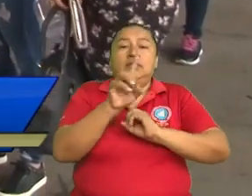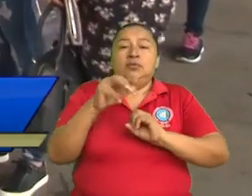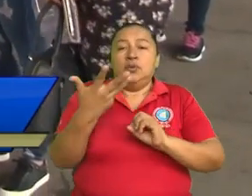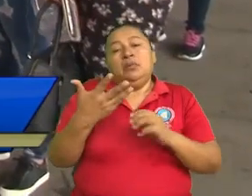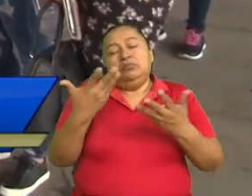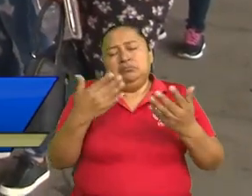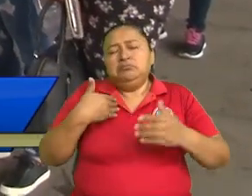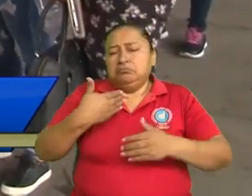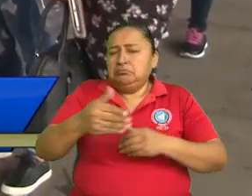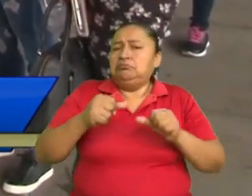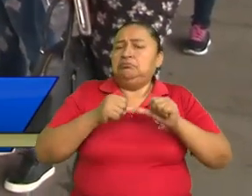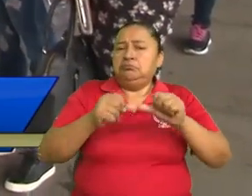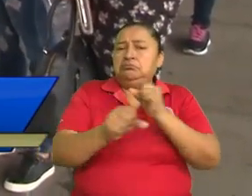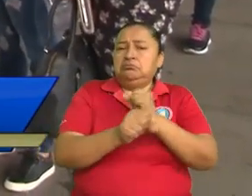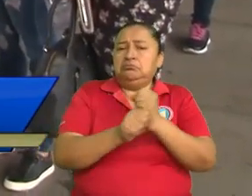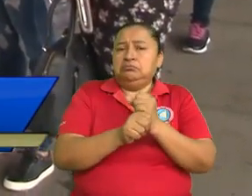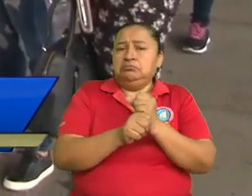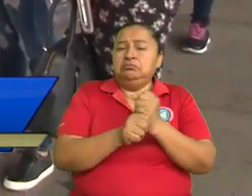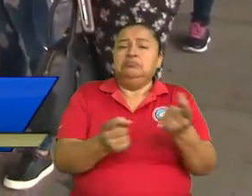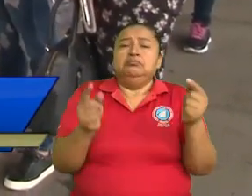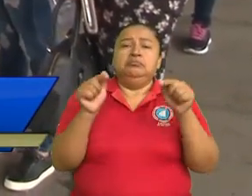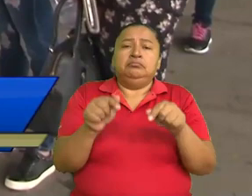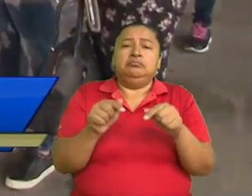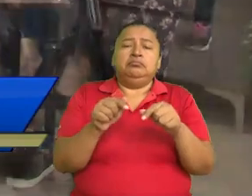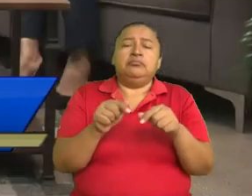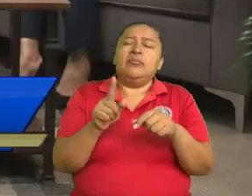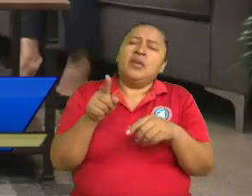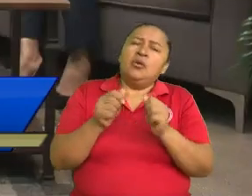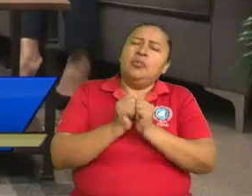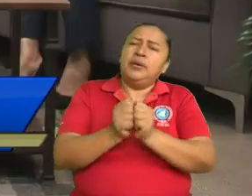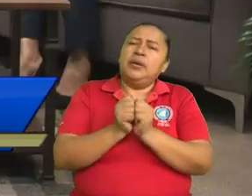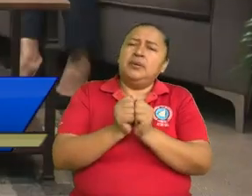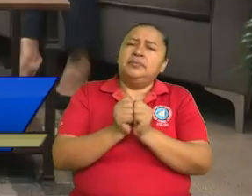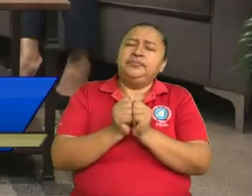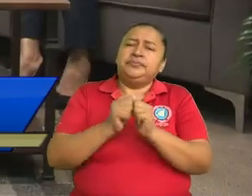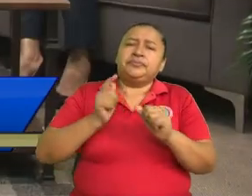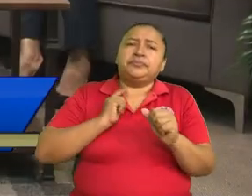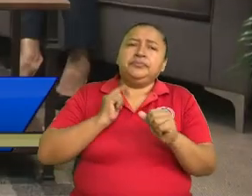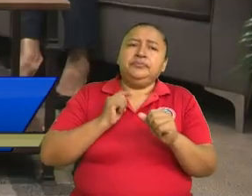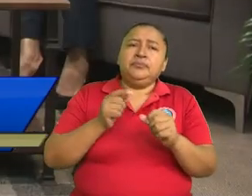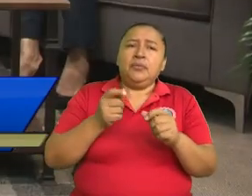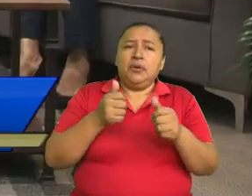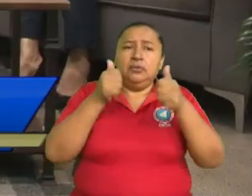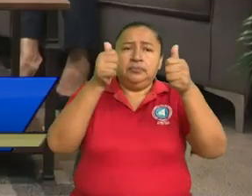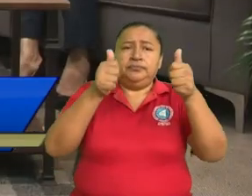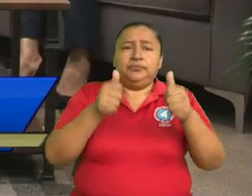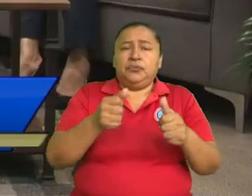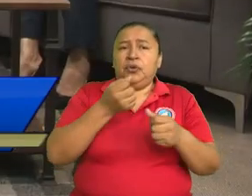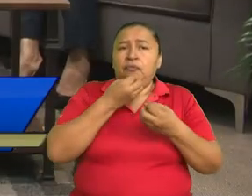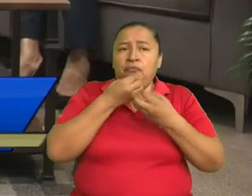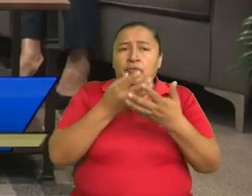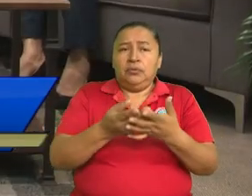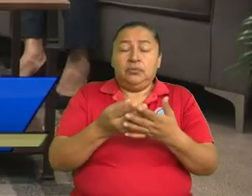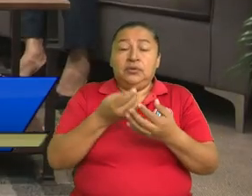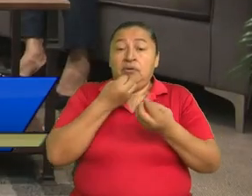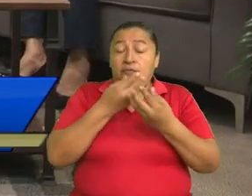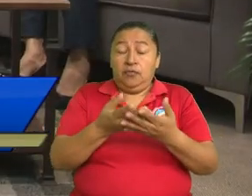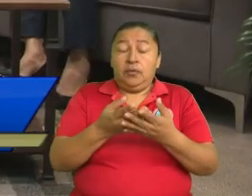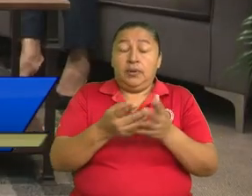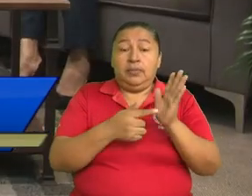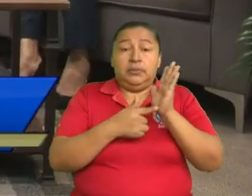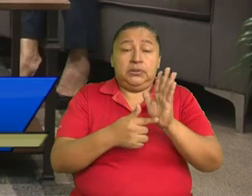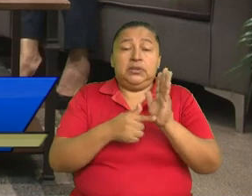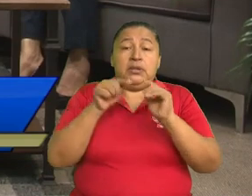pues ahí estamos trabajando en este. Y ahí, compañera, tenemos nosotros una nota informativa del equipo de prensa del informe que presentaron